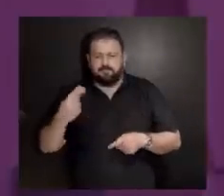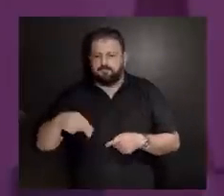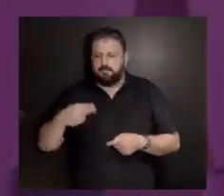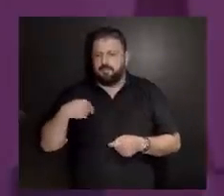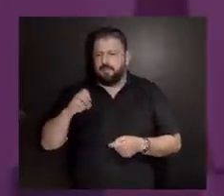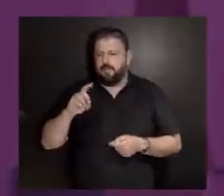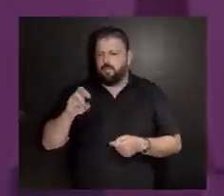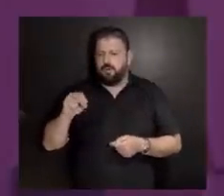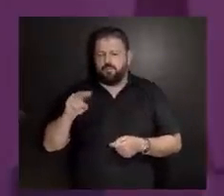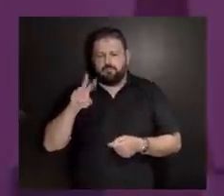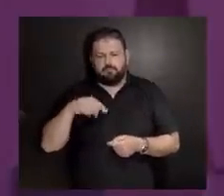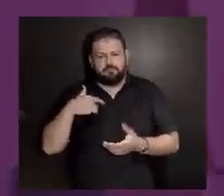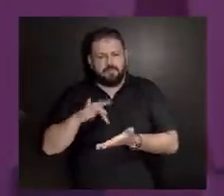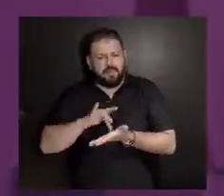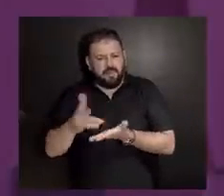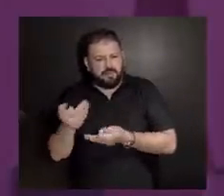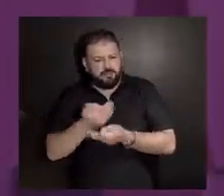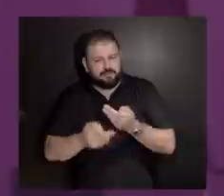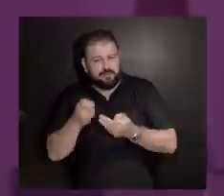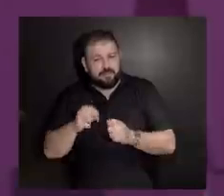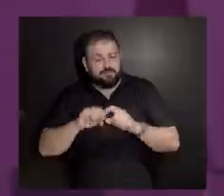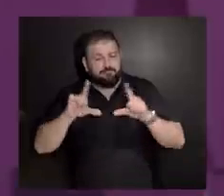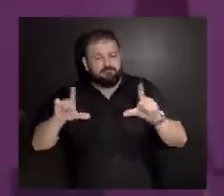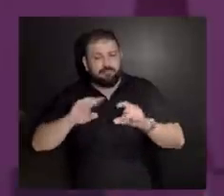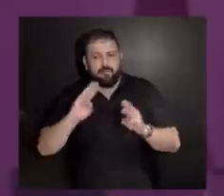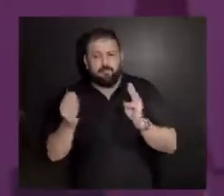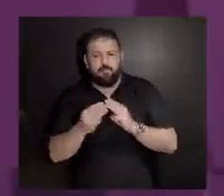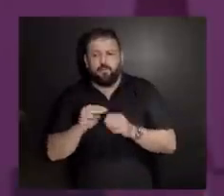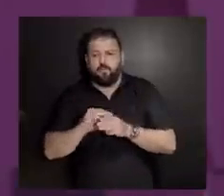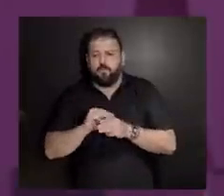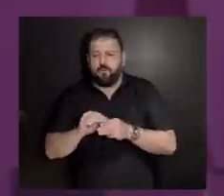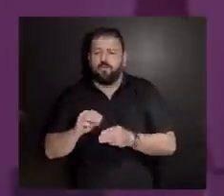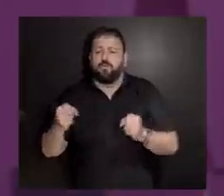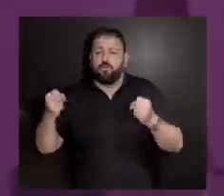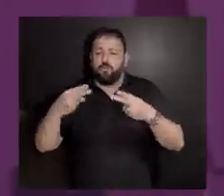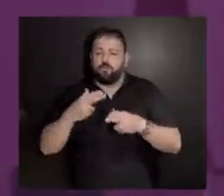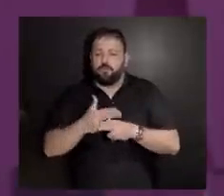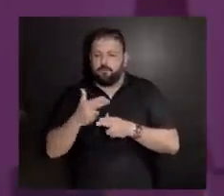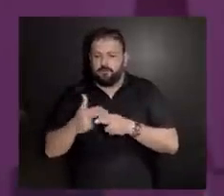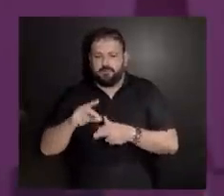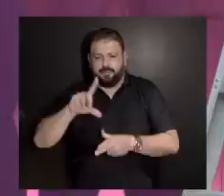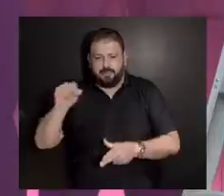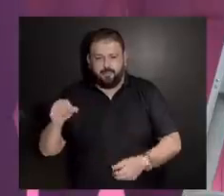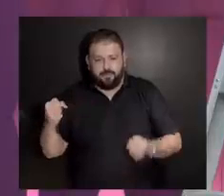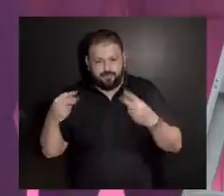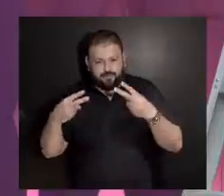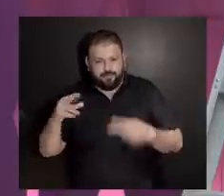ha sido un placer estar aquí en una emisión más de Mundo Morado y nos vemos en la próxima. Hasta luego.